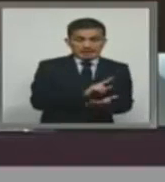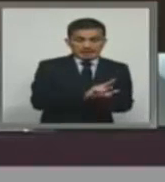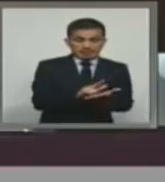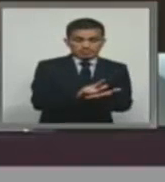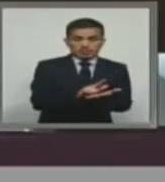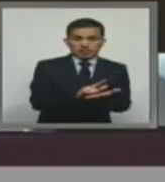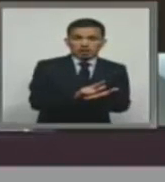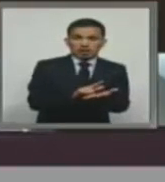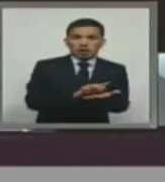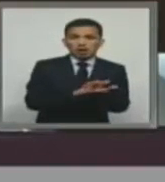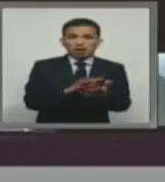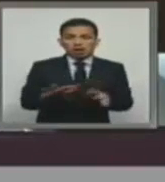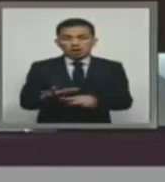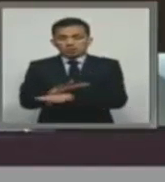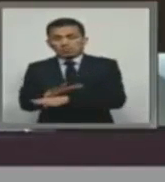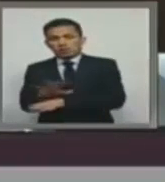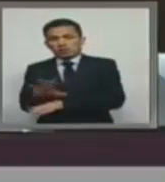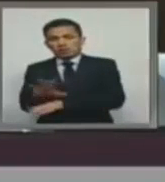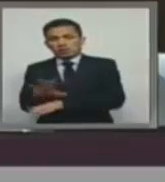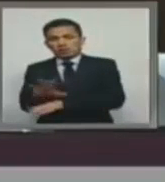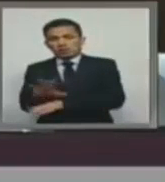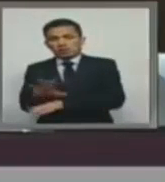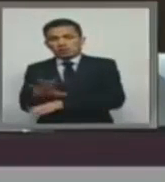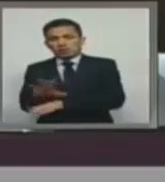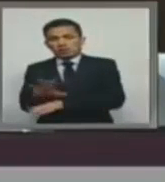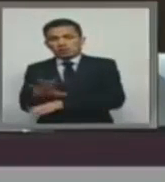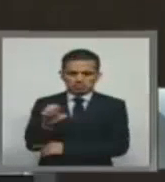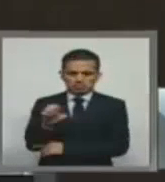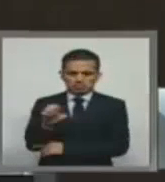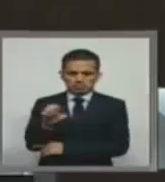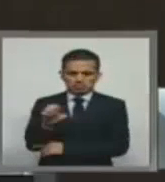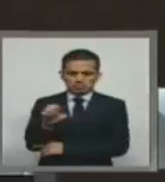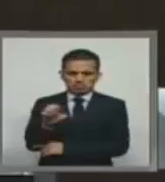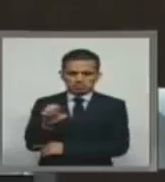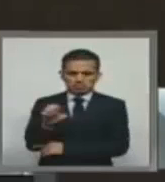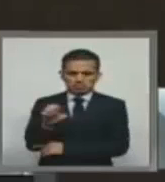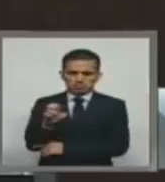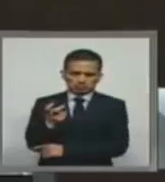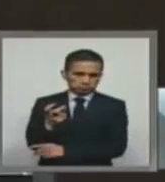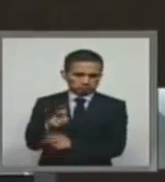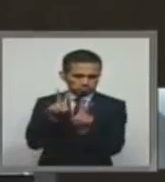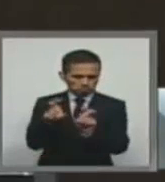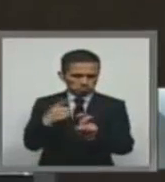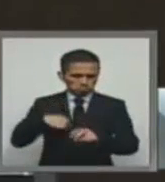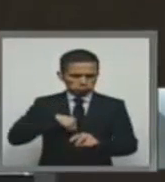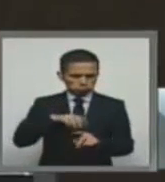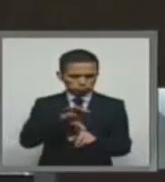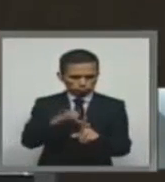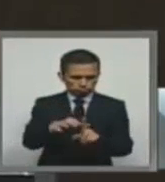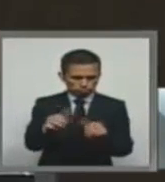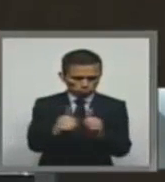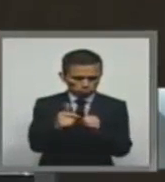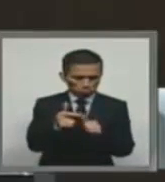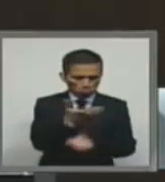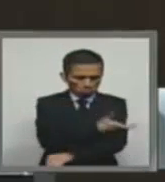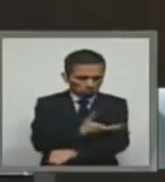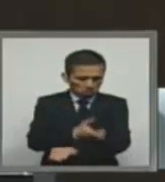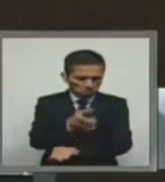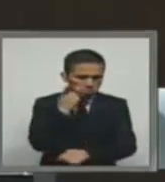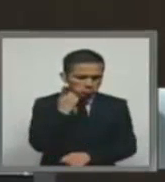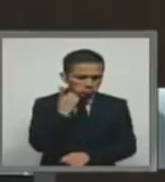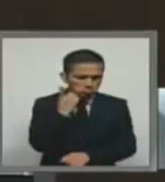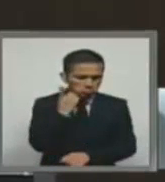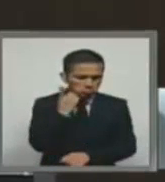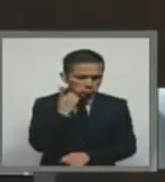tema que en comisiones con mis compañeras y compañeros diputados comentábamos de